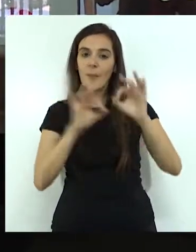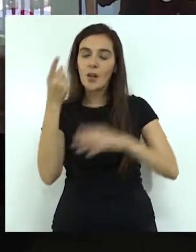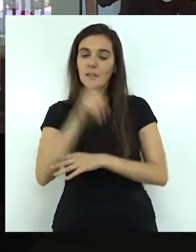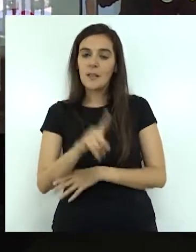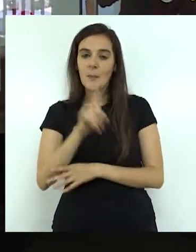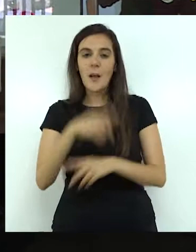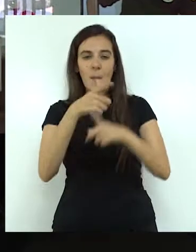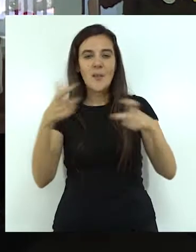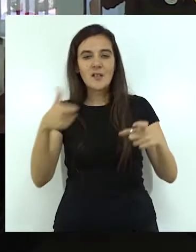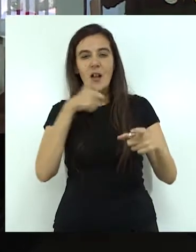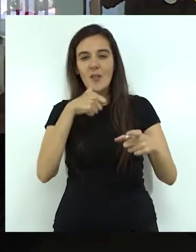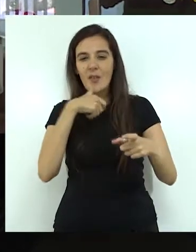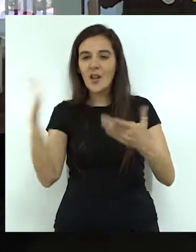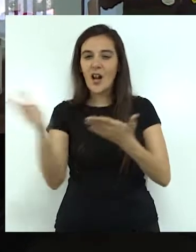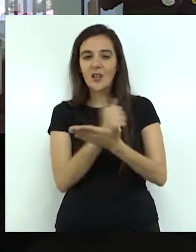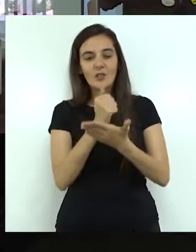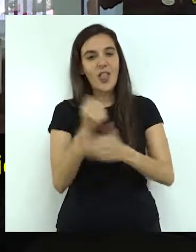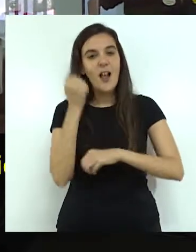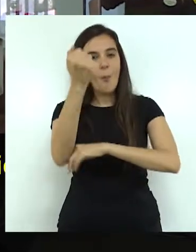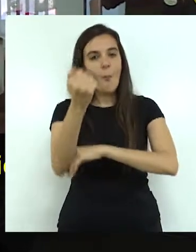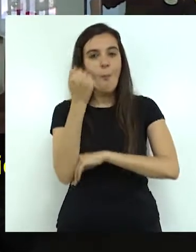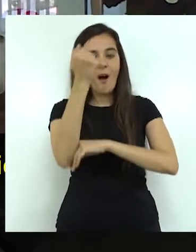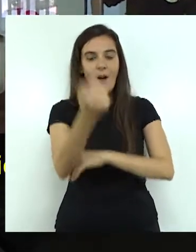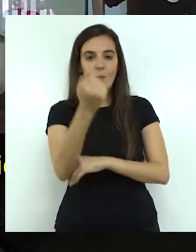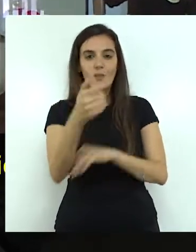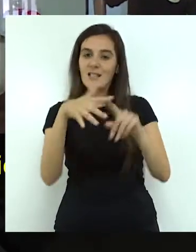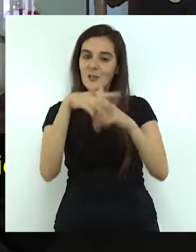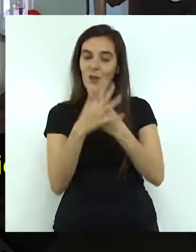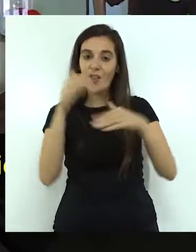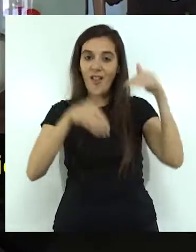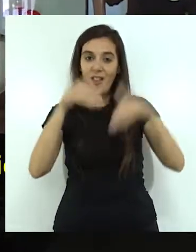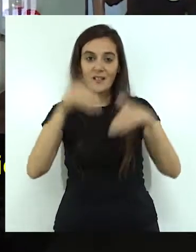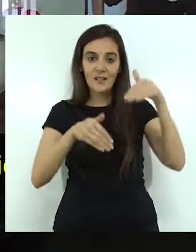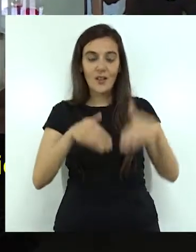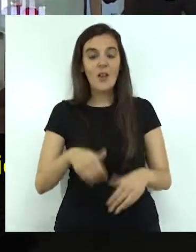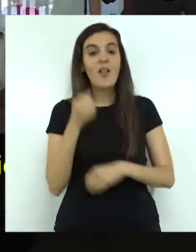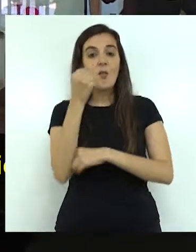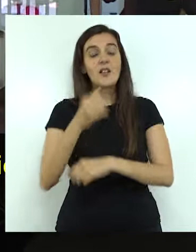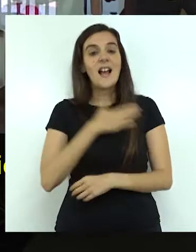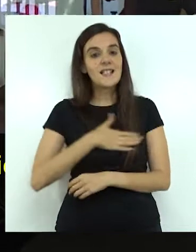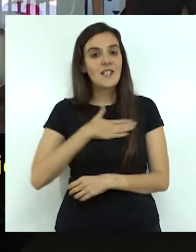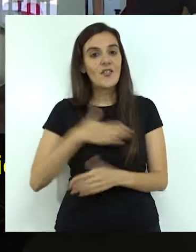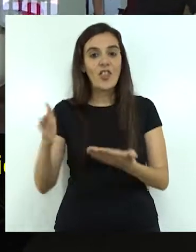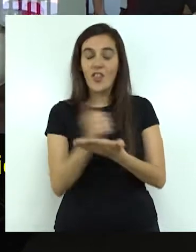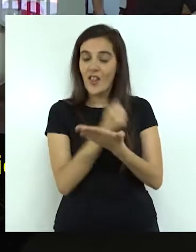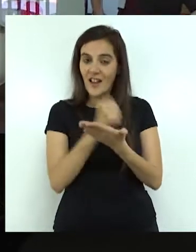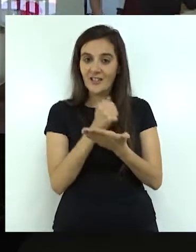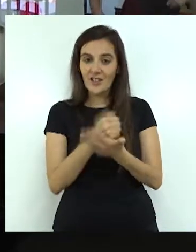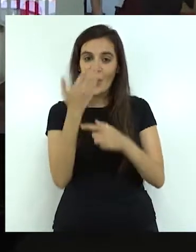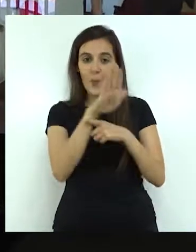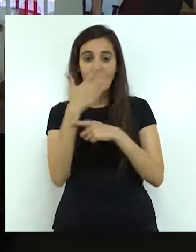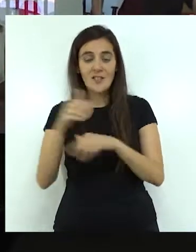nos han apoyado en estas elecciones y bueno pues con la satisfacción de esa representación pues trabajar por la ciudad de ceuta